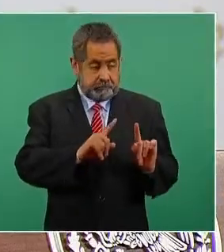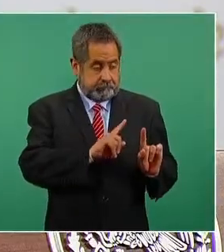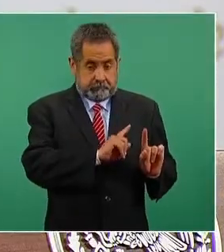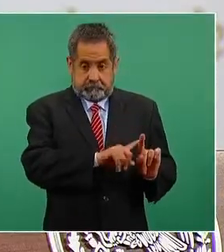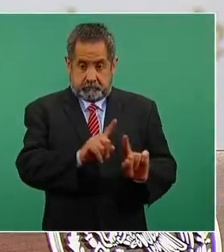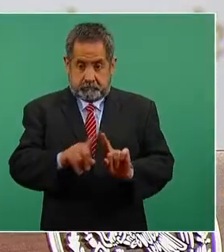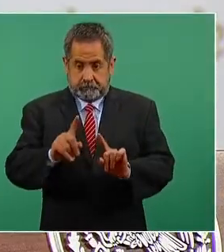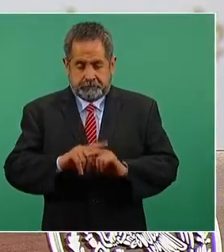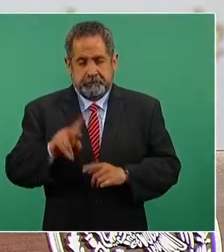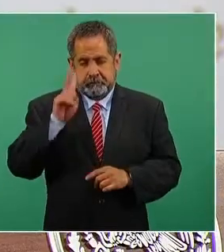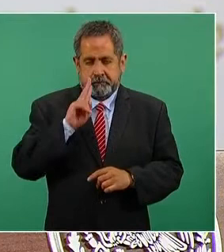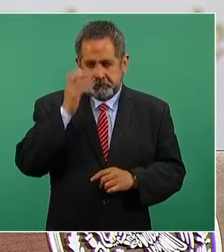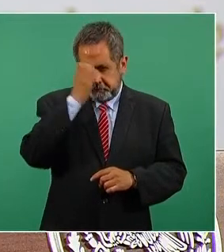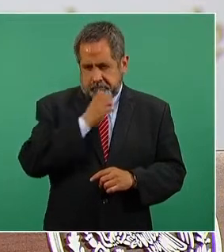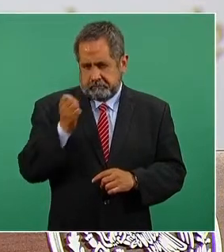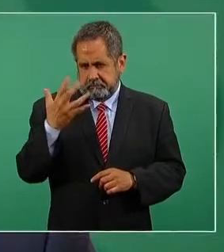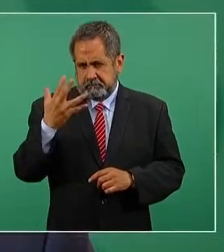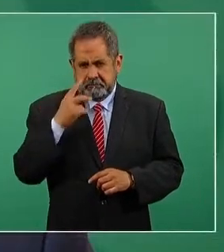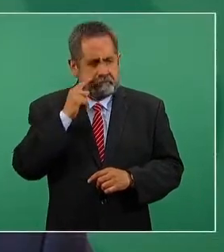¿cuántas veces